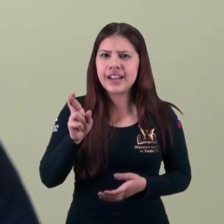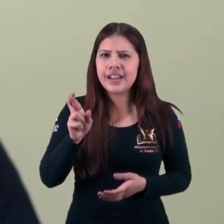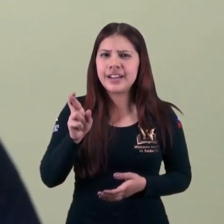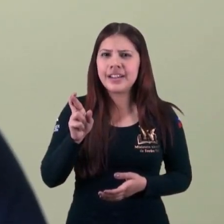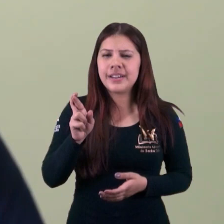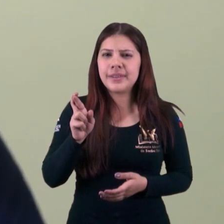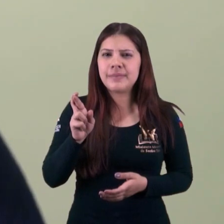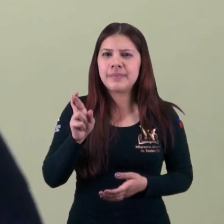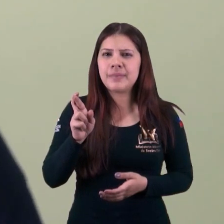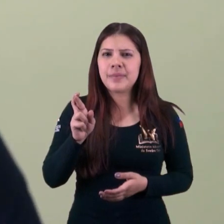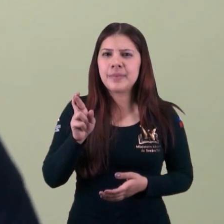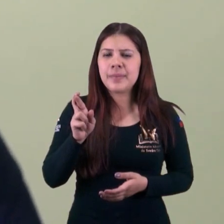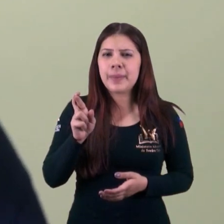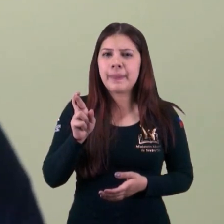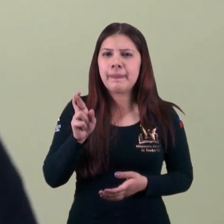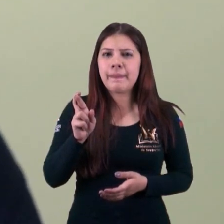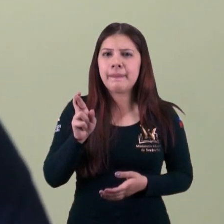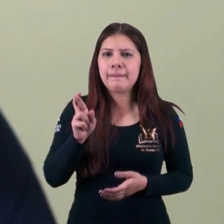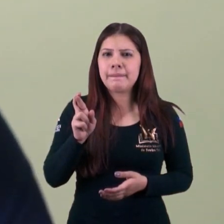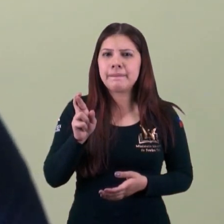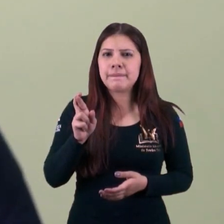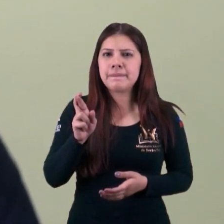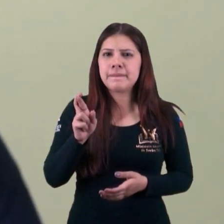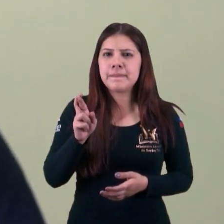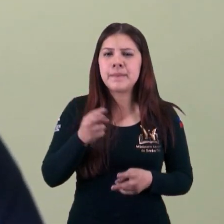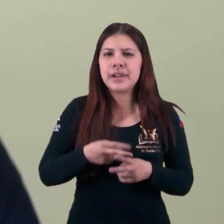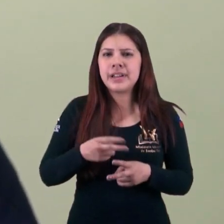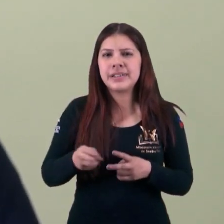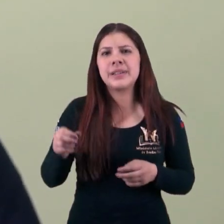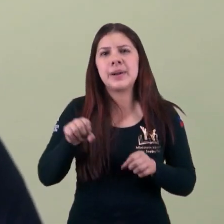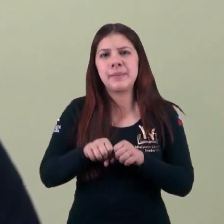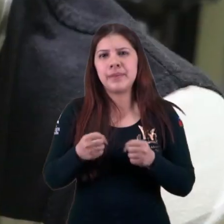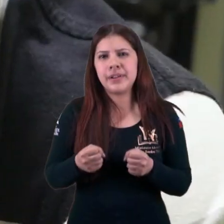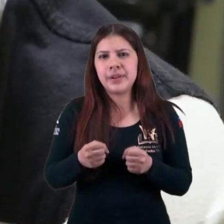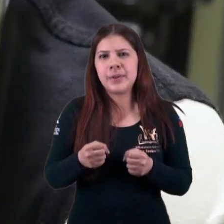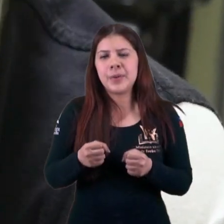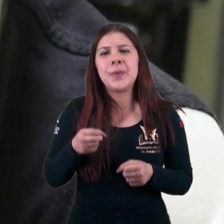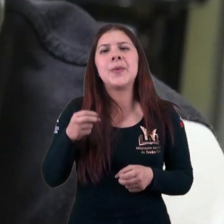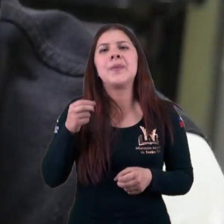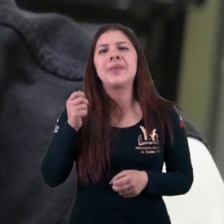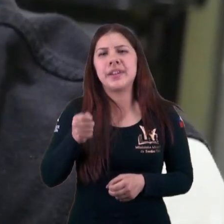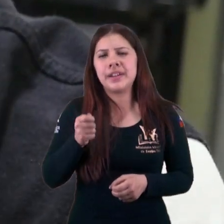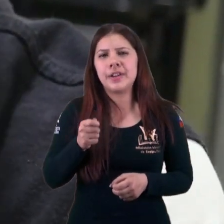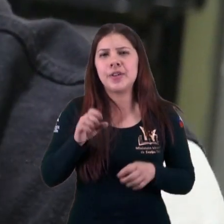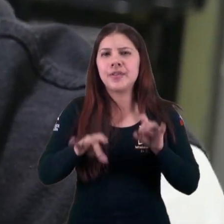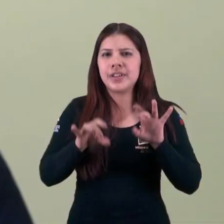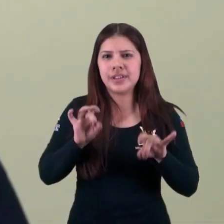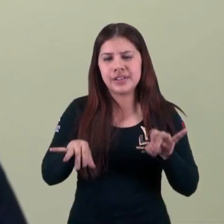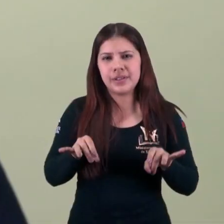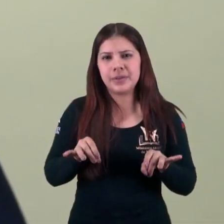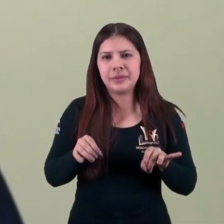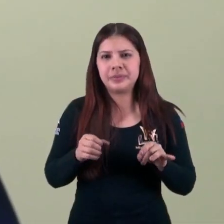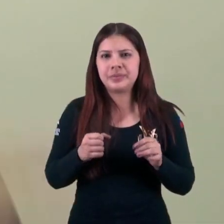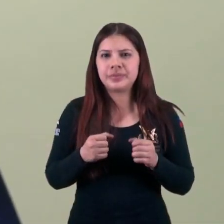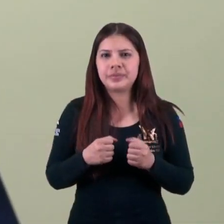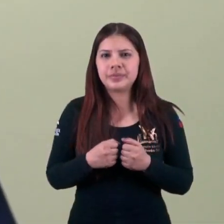verdadero milagro de Dios. Este es un dinero que está bendecido. Tomaremos este dinero.